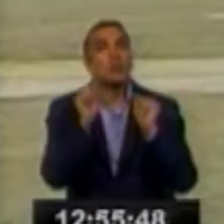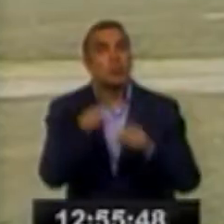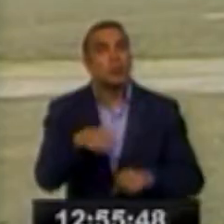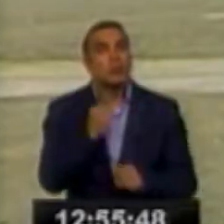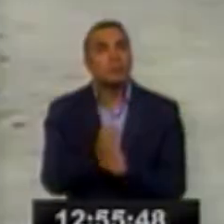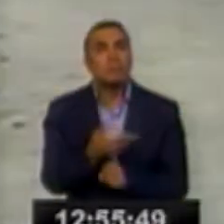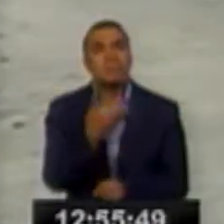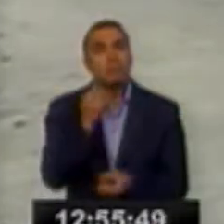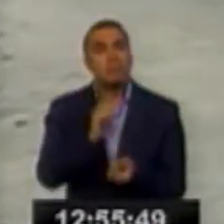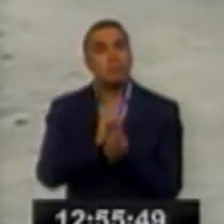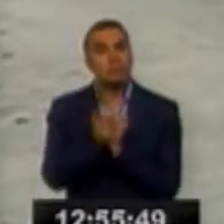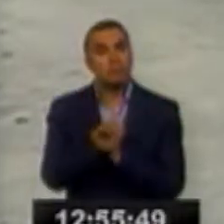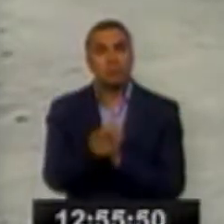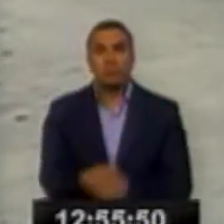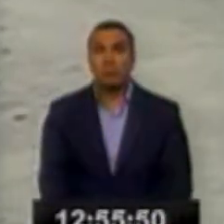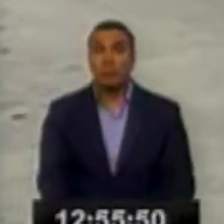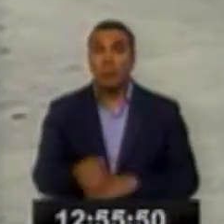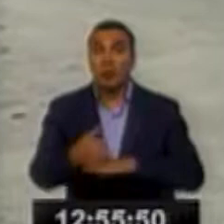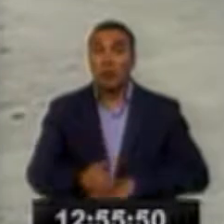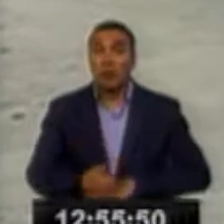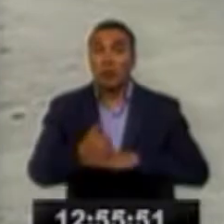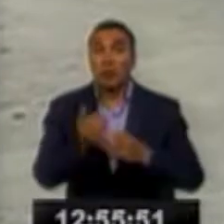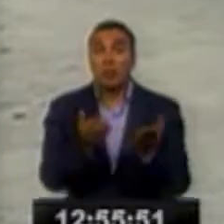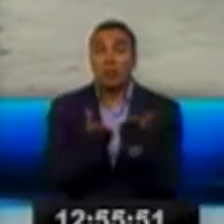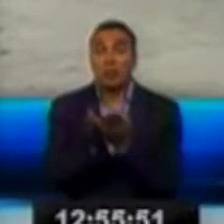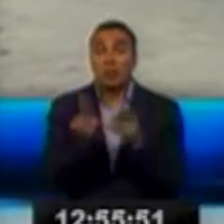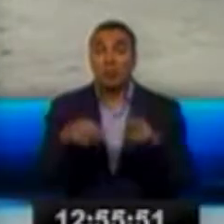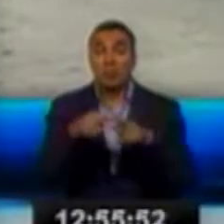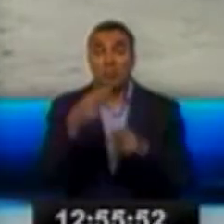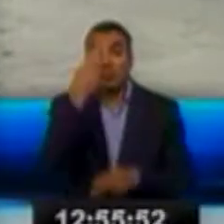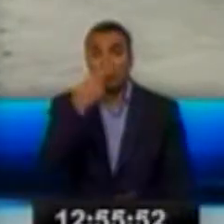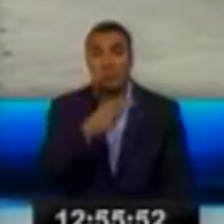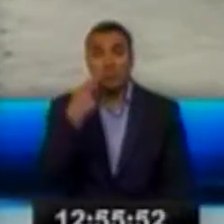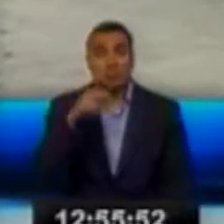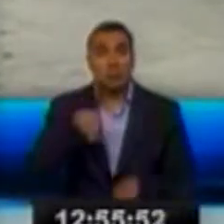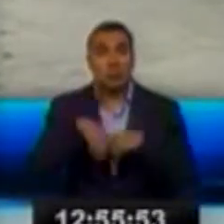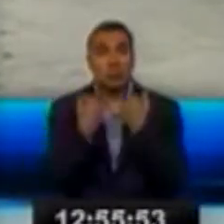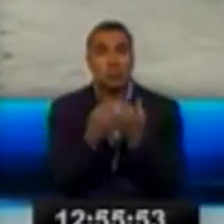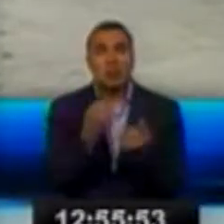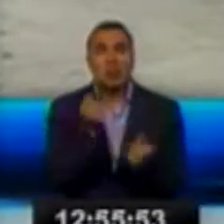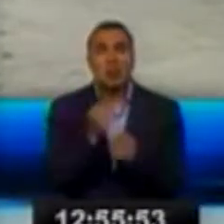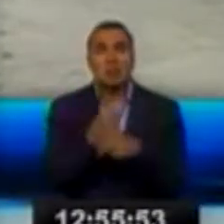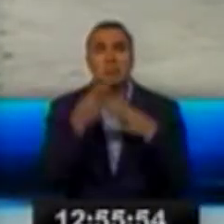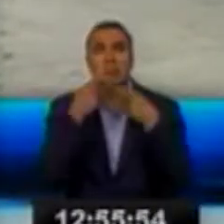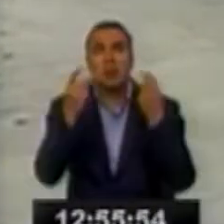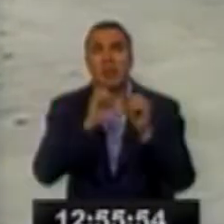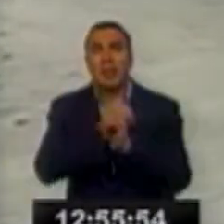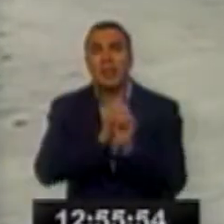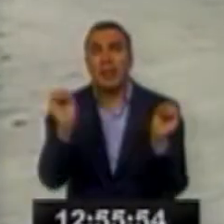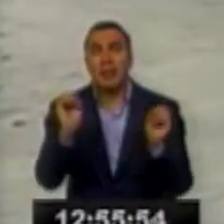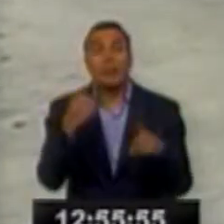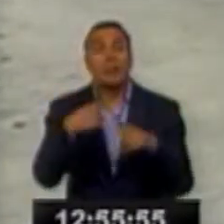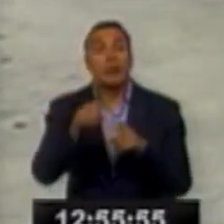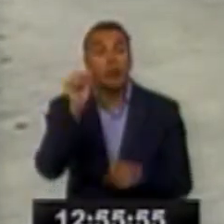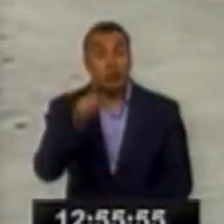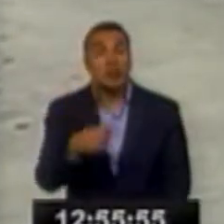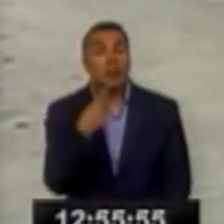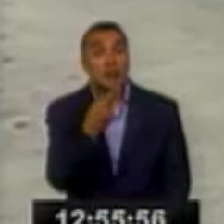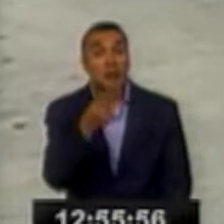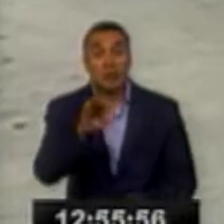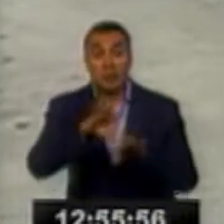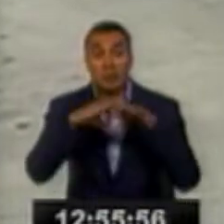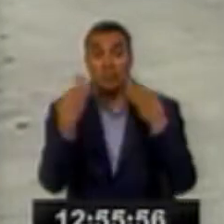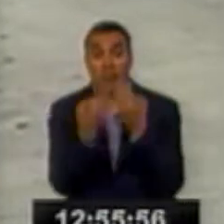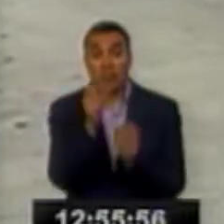un cambio. Por su parte, las autoridades del Servicio Nacional de Rehabilitación Social no han hecho ningún pronunciamiento, pero lo que sí le manifestaron a los familiares